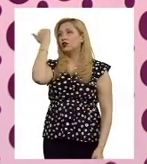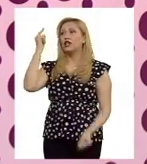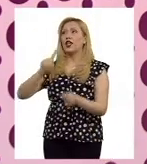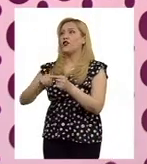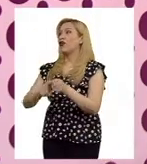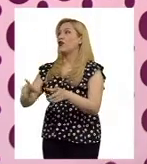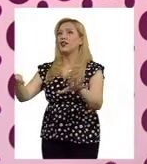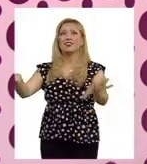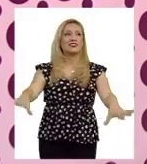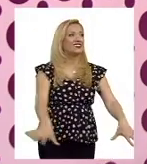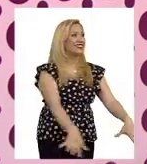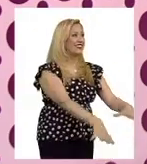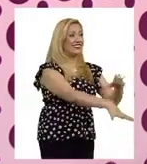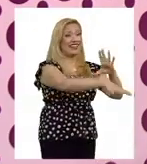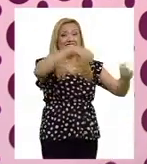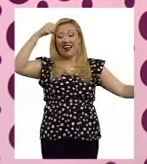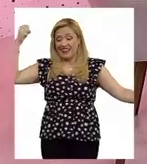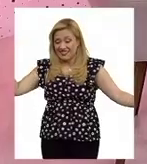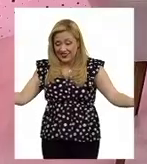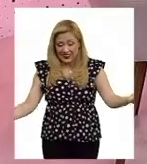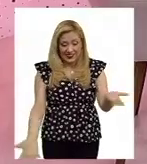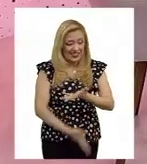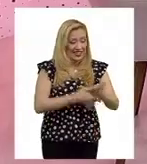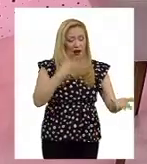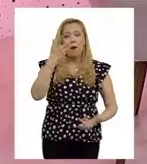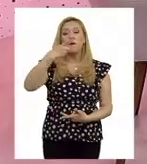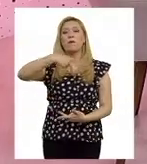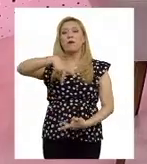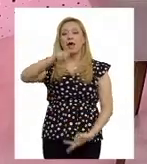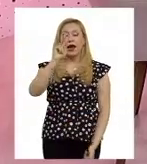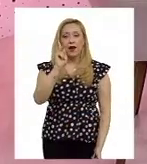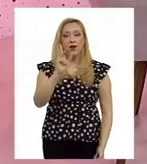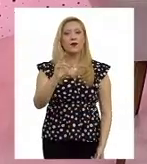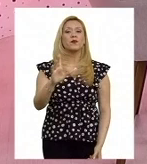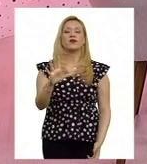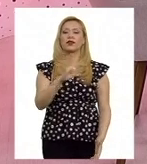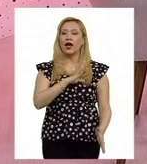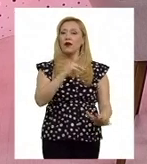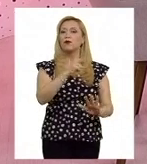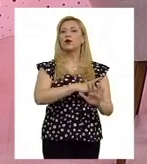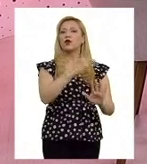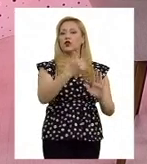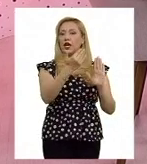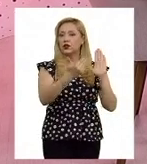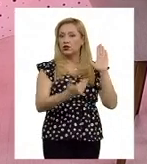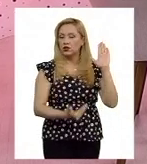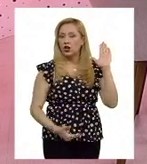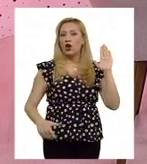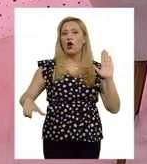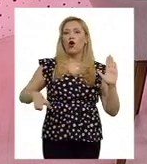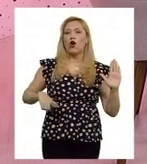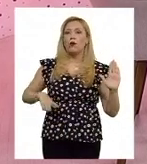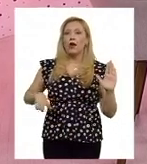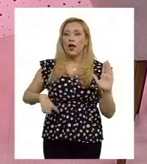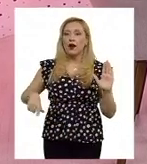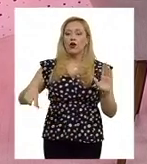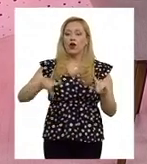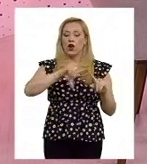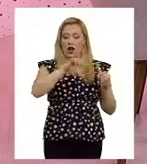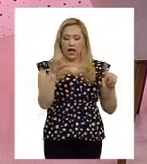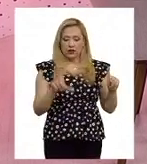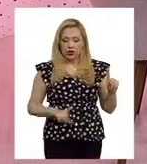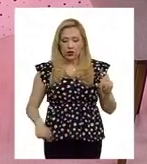a obtener. Hay una serie de priorización de esos proyectos por parte de los gobiernos nacionales de